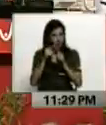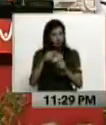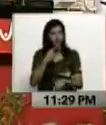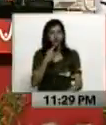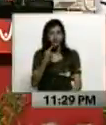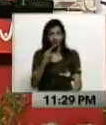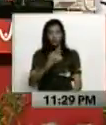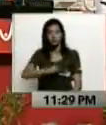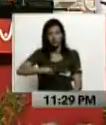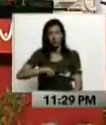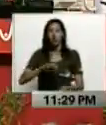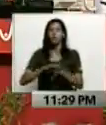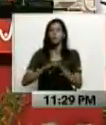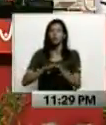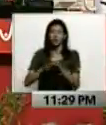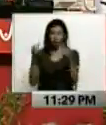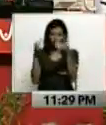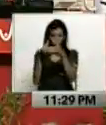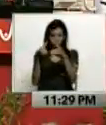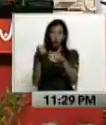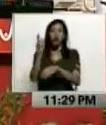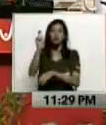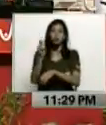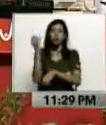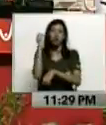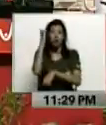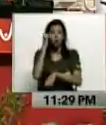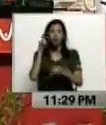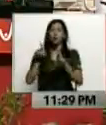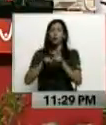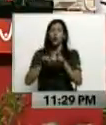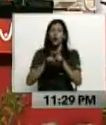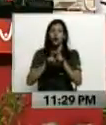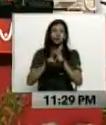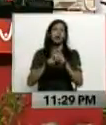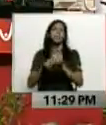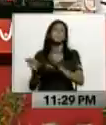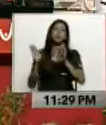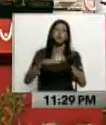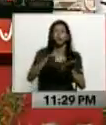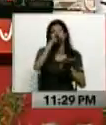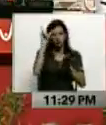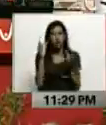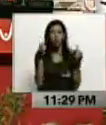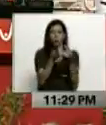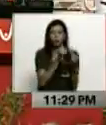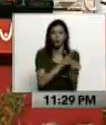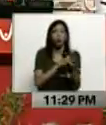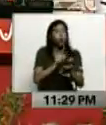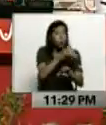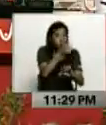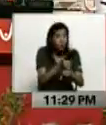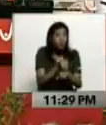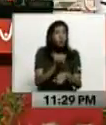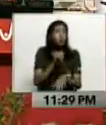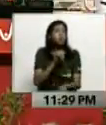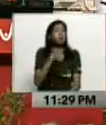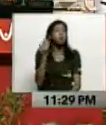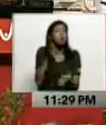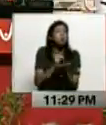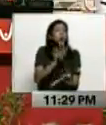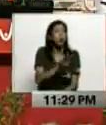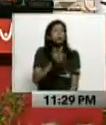declaraciones ya que han emitido sus integrantes declaraciones especialmente a favor del monstruo de ramo verde y sus Cómplices responsable de los